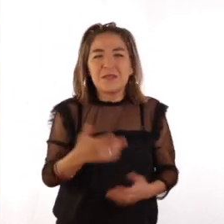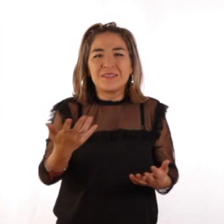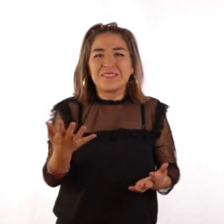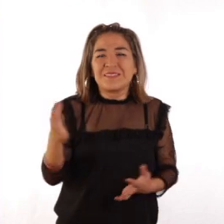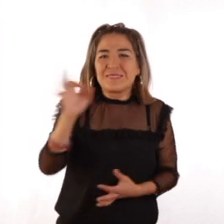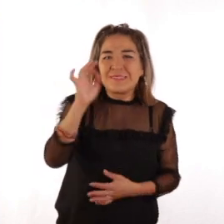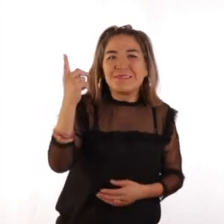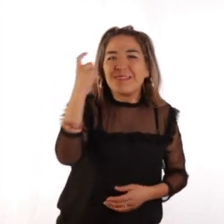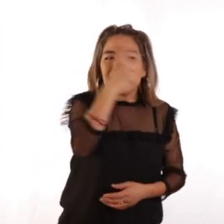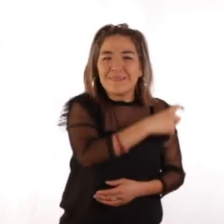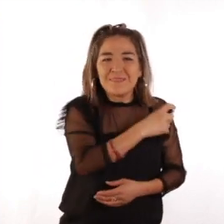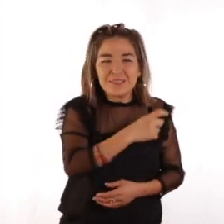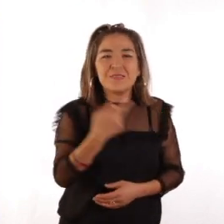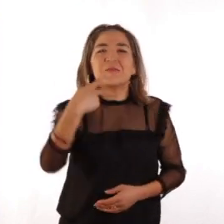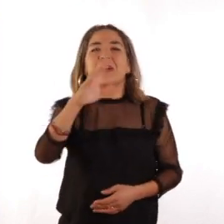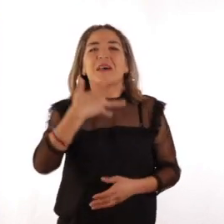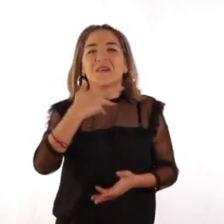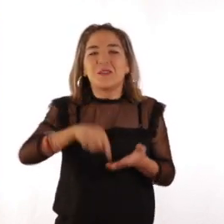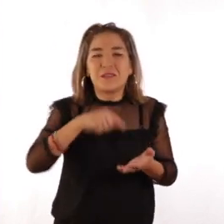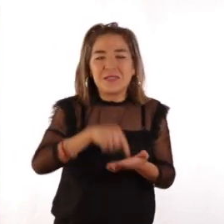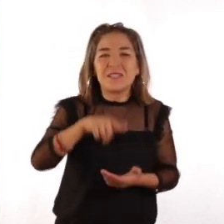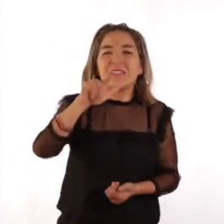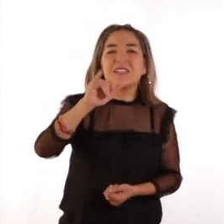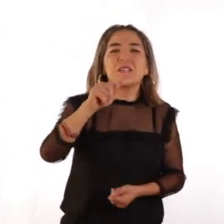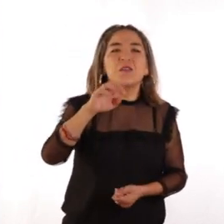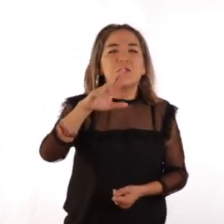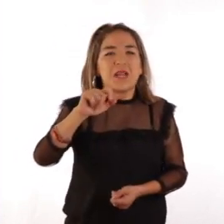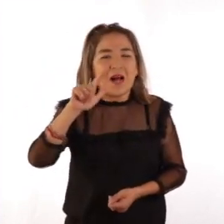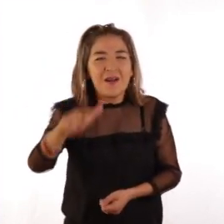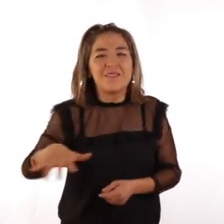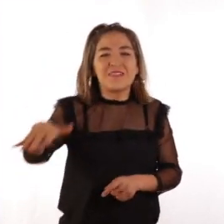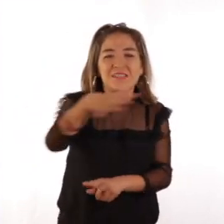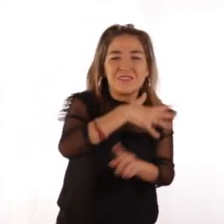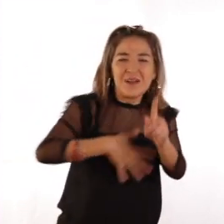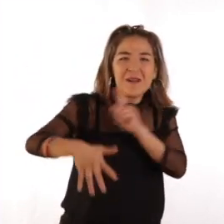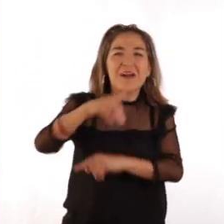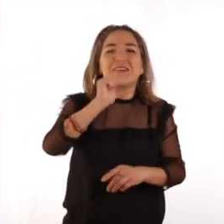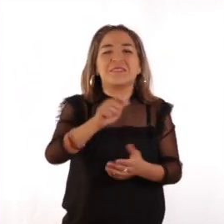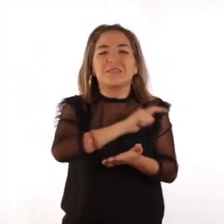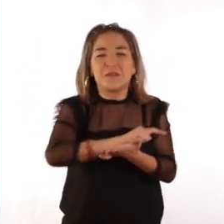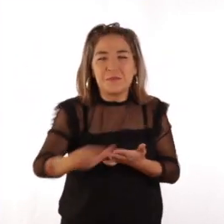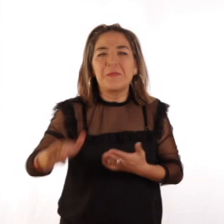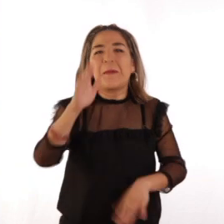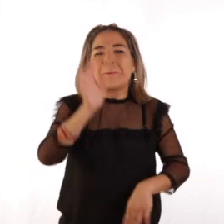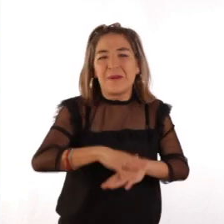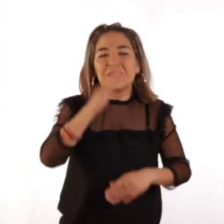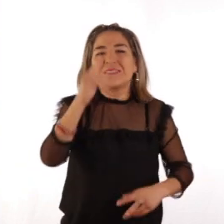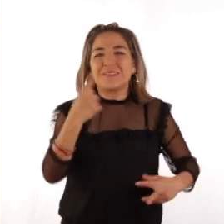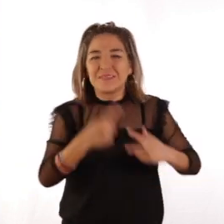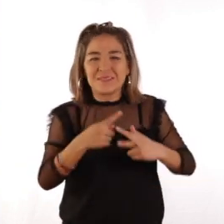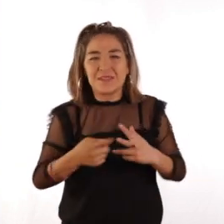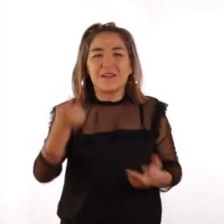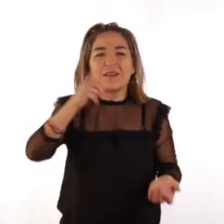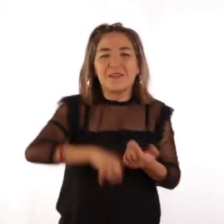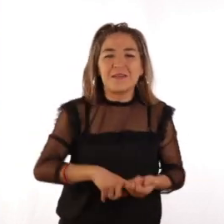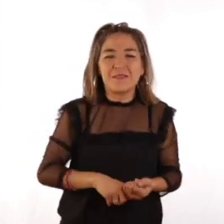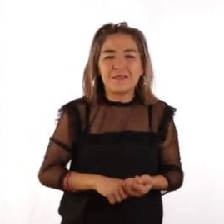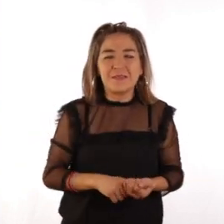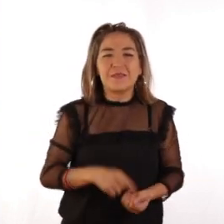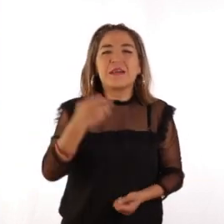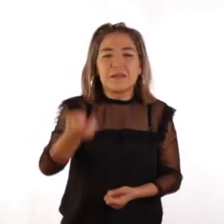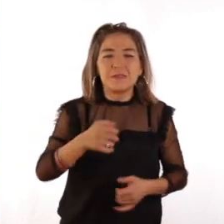ser algo que no sea tan complicado, pero hay litorales, espacio aéreo, hay un montón de cosas que se tienen que calcular